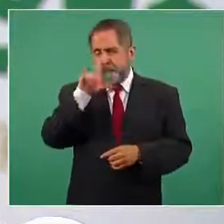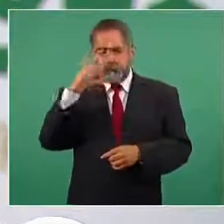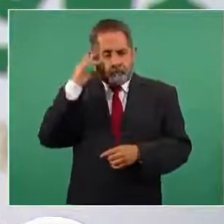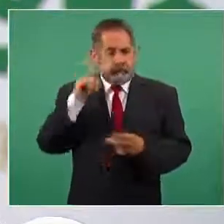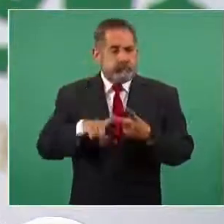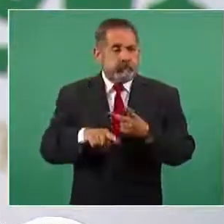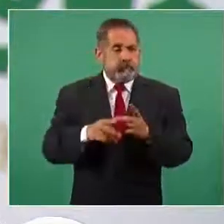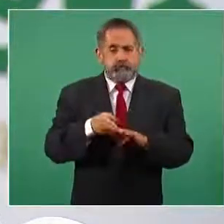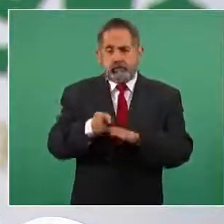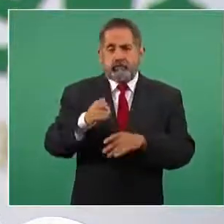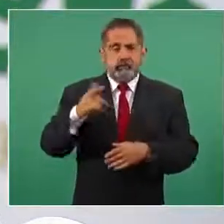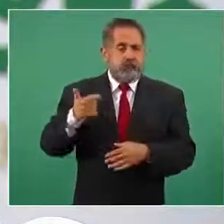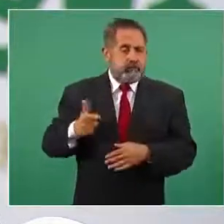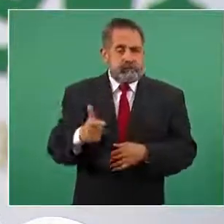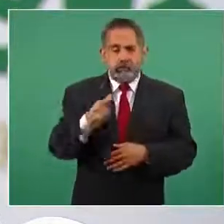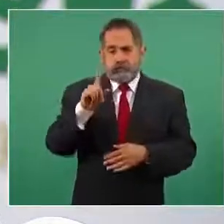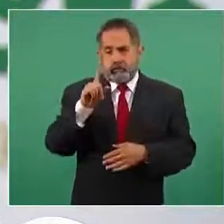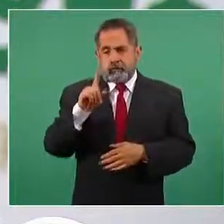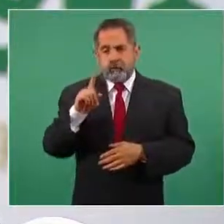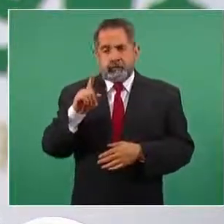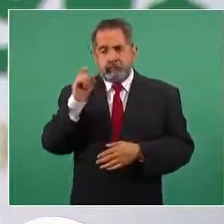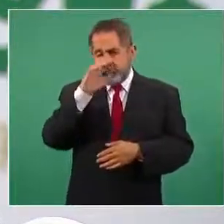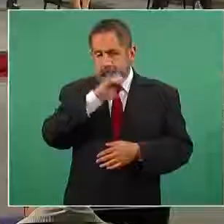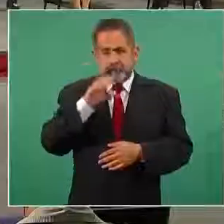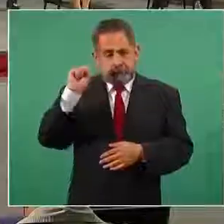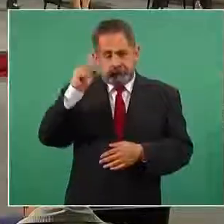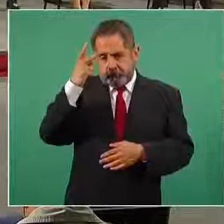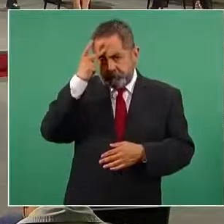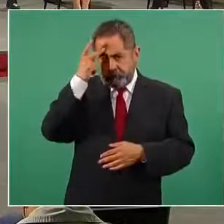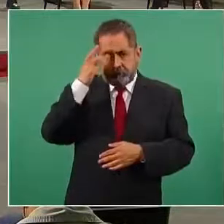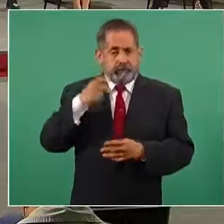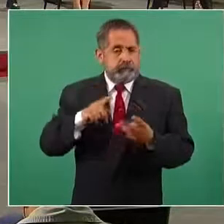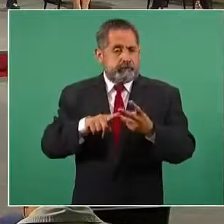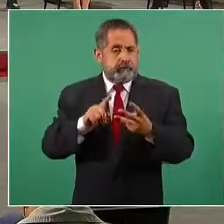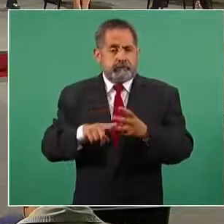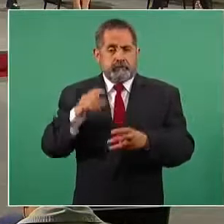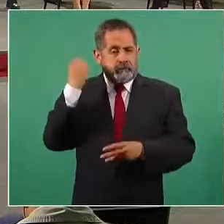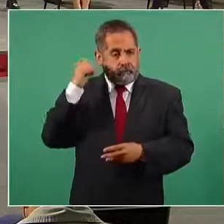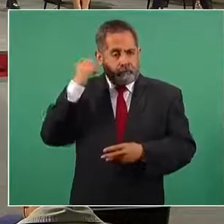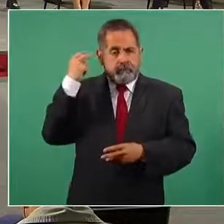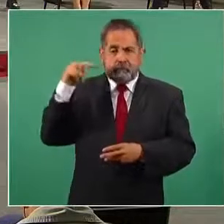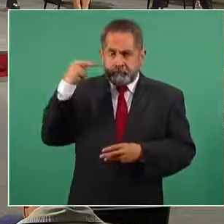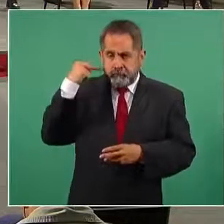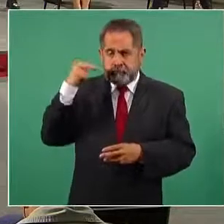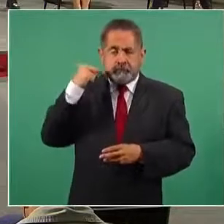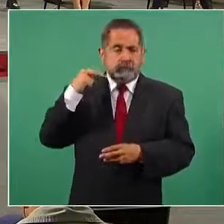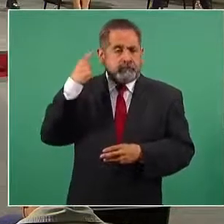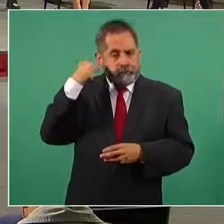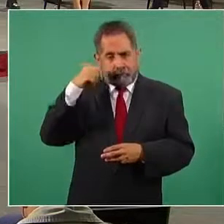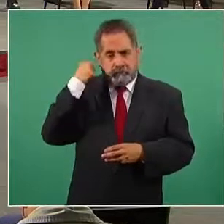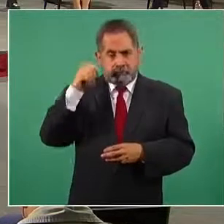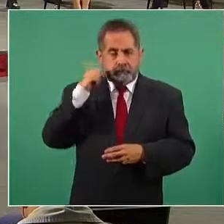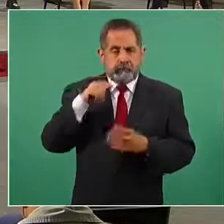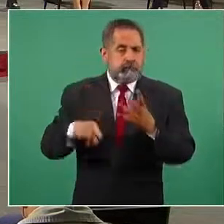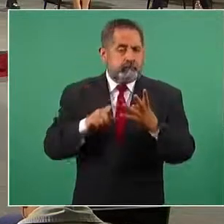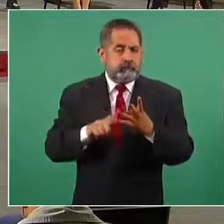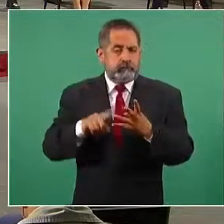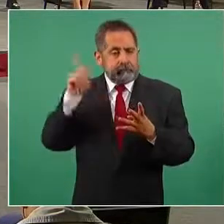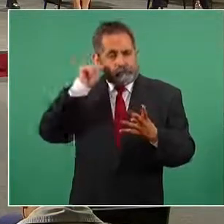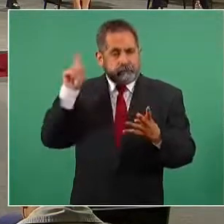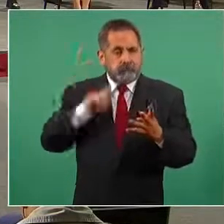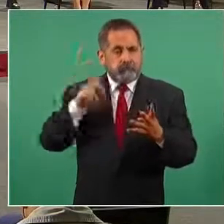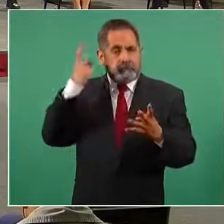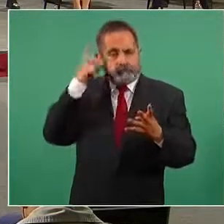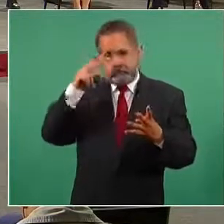Ruta 2, Guanajuato, Aguascalientes, San Luis Potosí. Ruta 3, Oaxaca, Veracruz, Tabasco. Ruta 4,